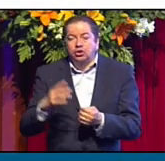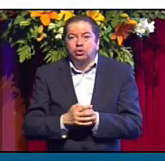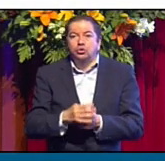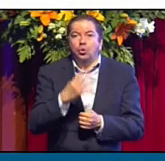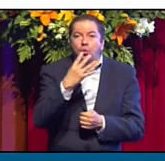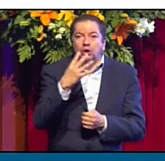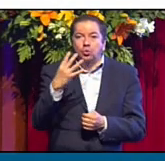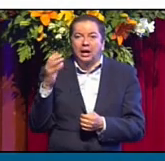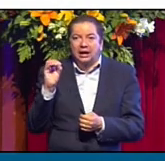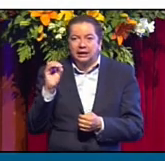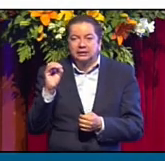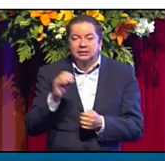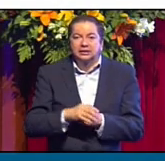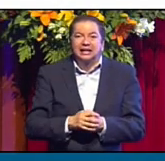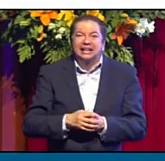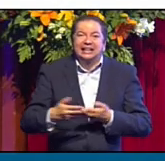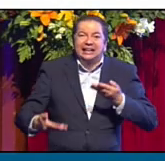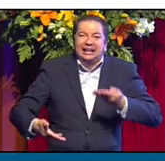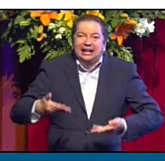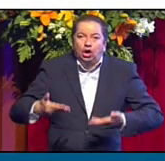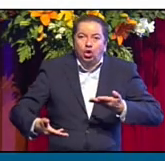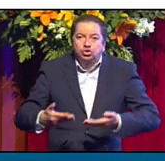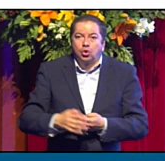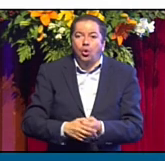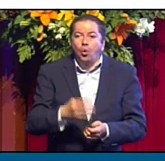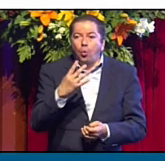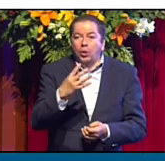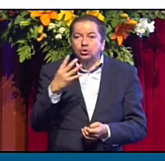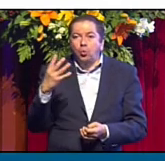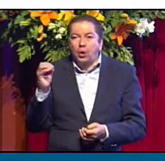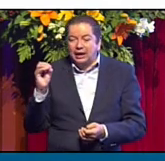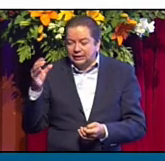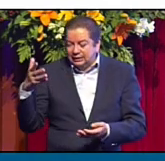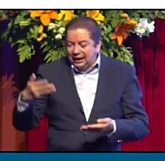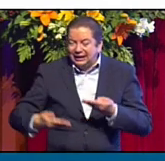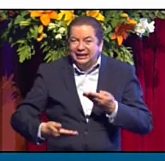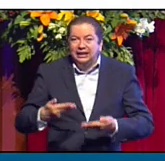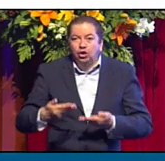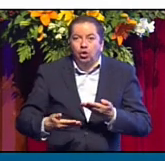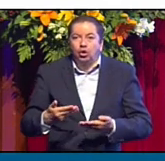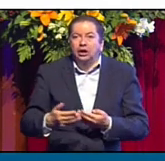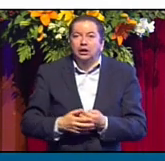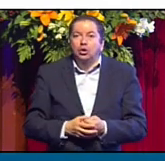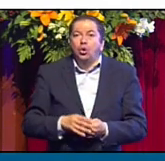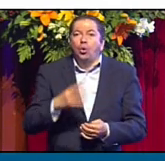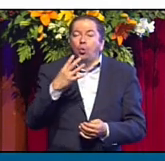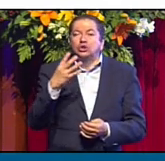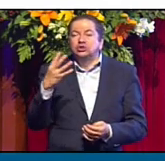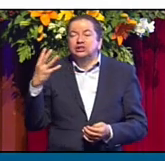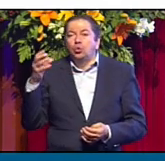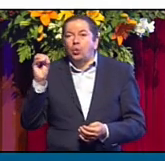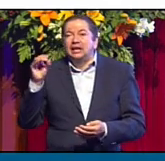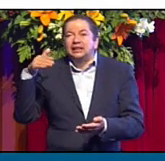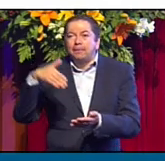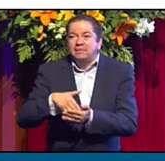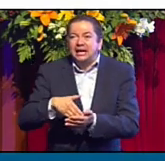440 kilos. 440 kilos. 440.000 kilos, perdón.